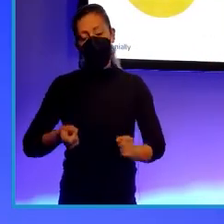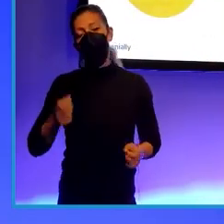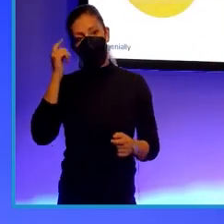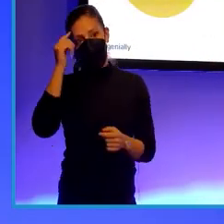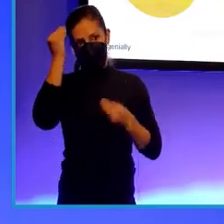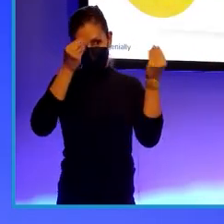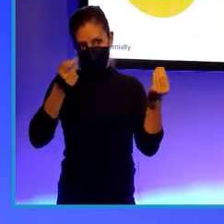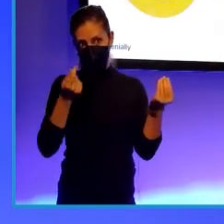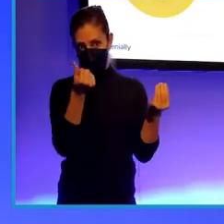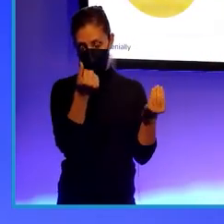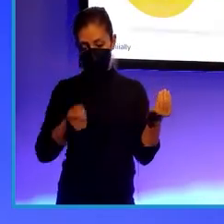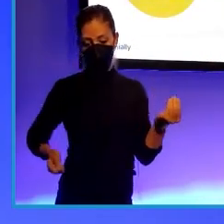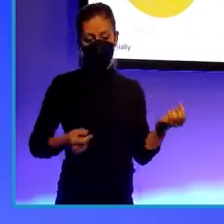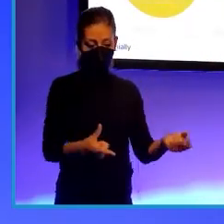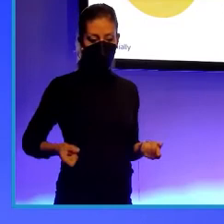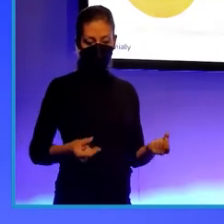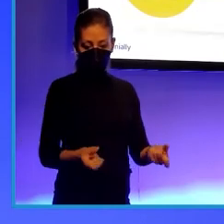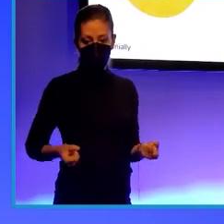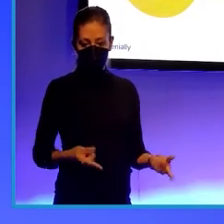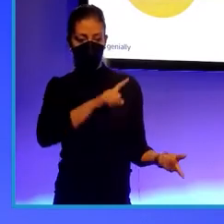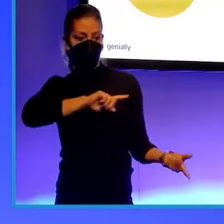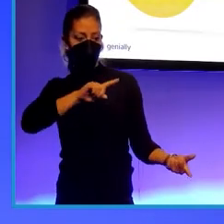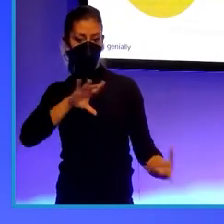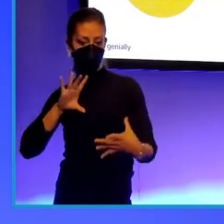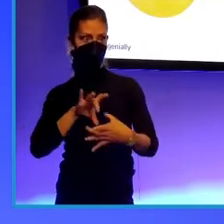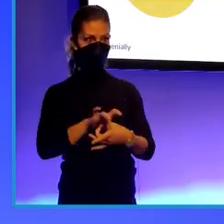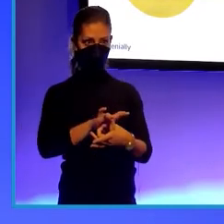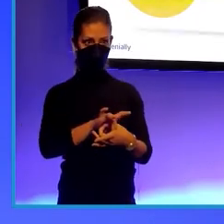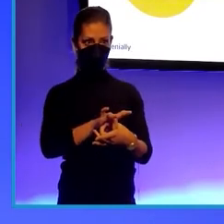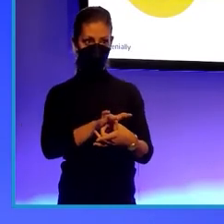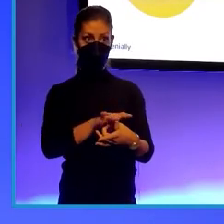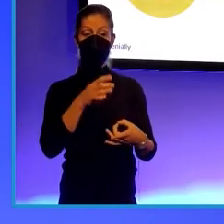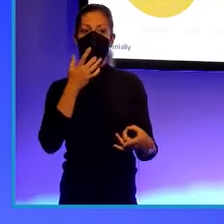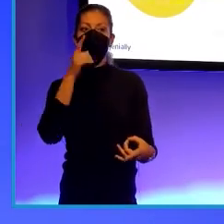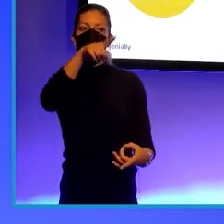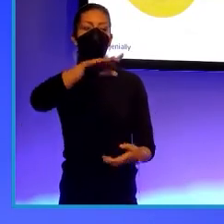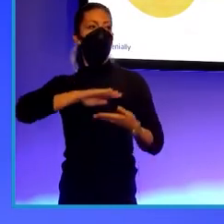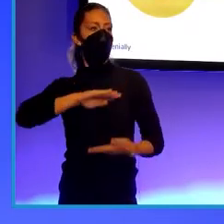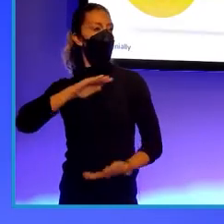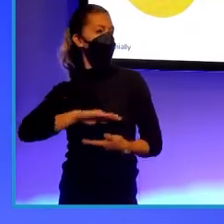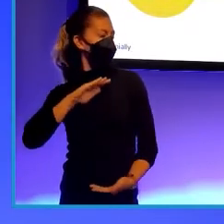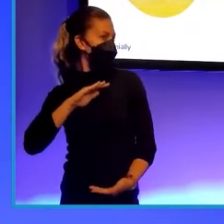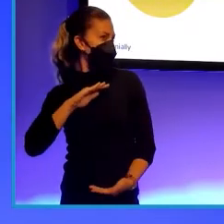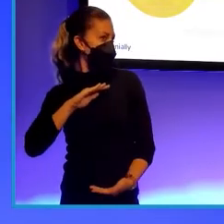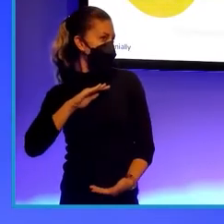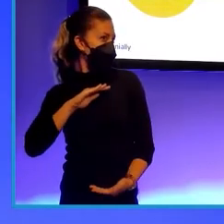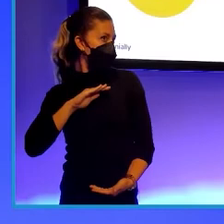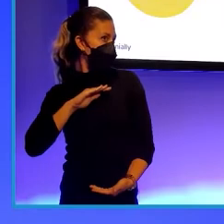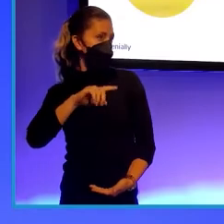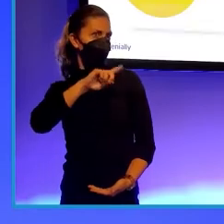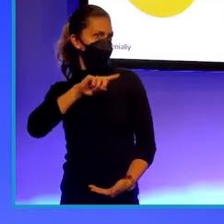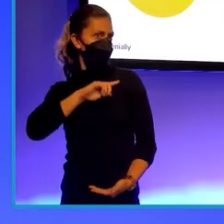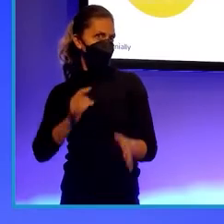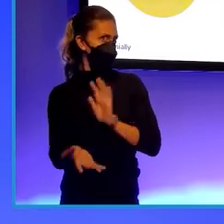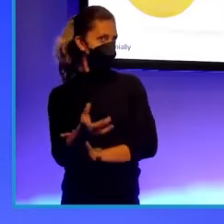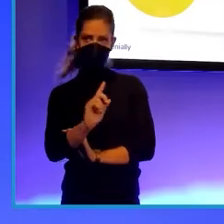económica es una buena inversión invertir en emociones invertir en que tú seas capaz no de tener emociones